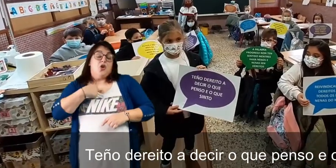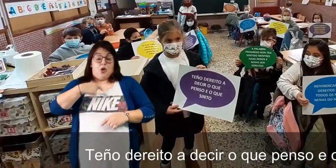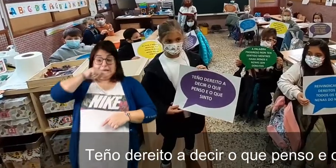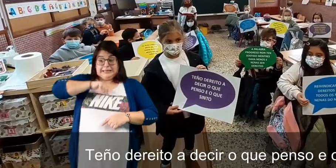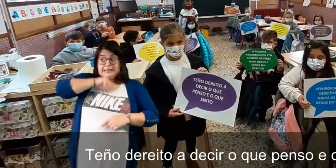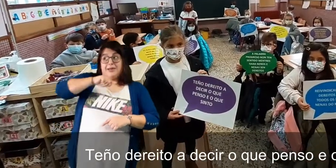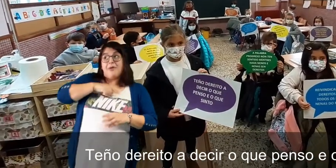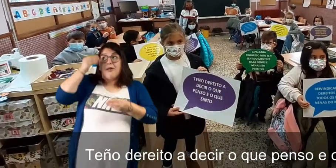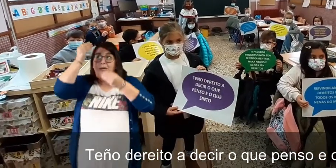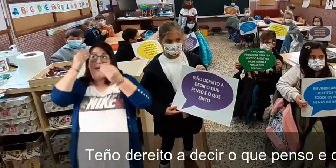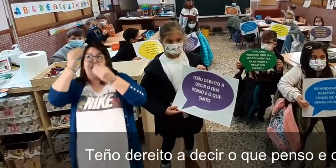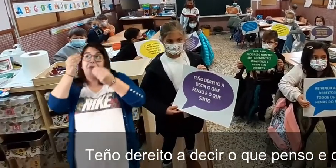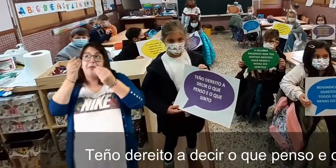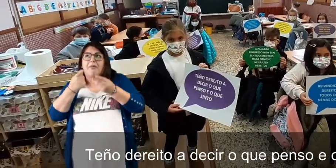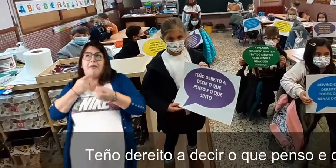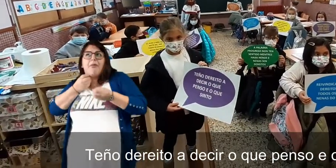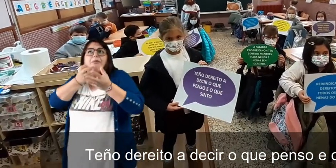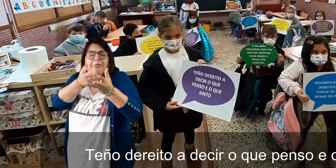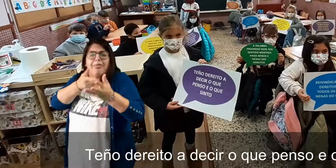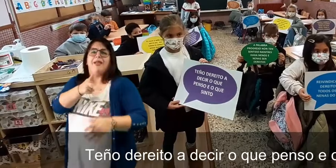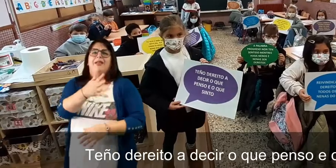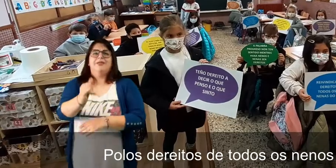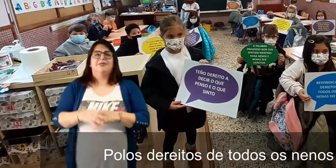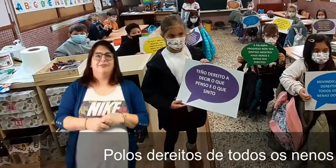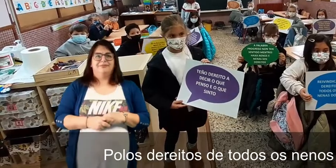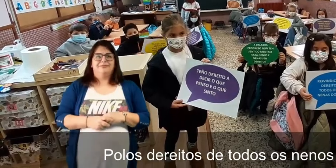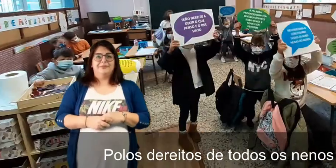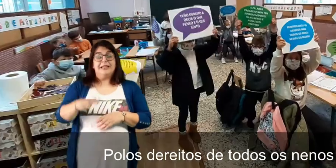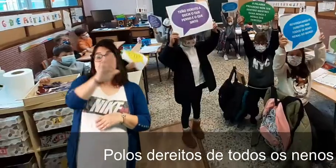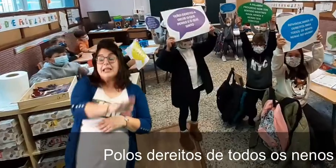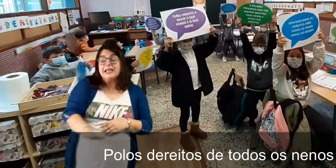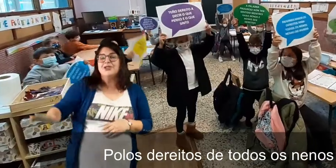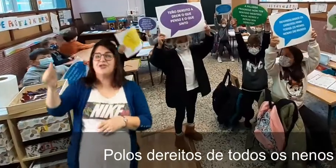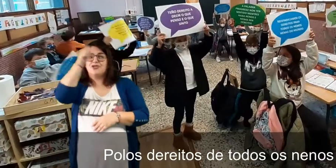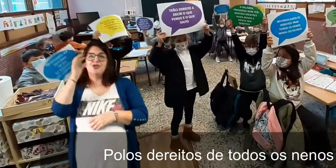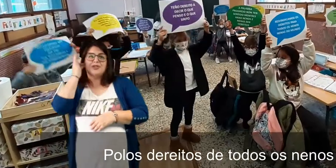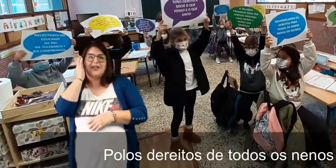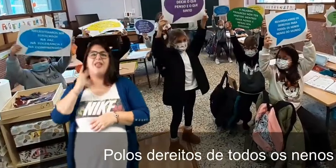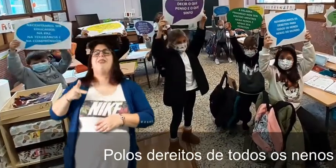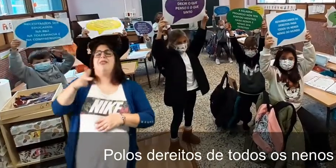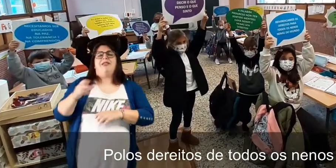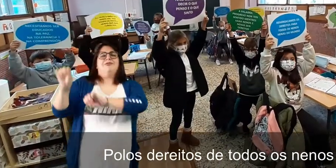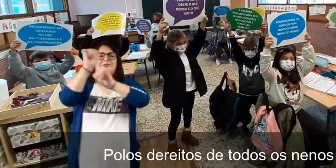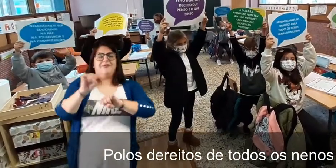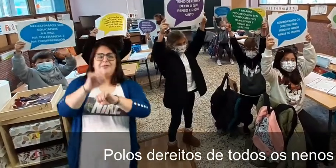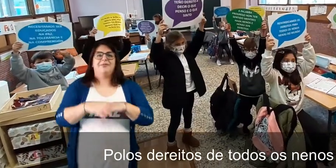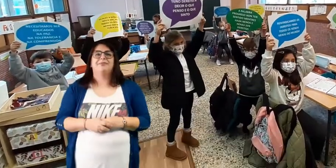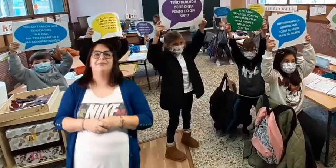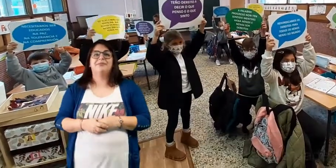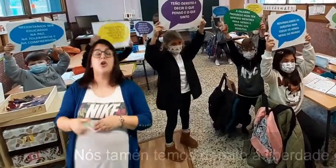Dereito a decir y a pensar o que siento. Son los derechos de niños y